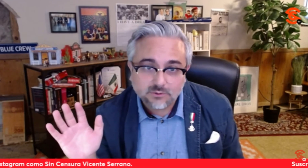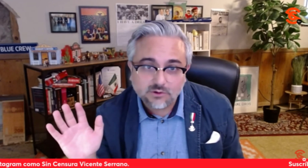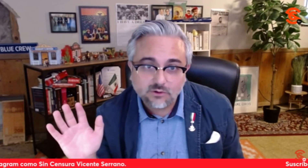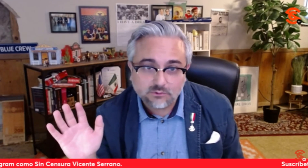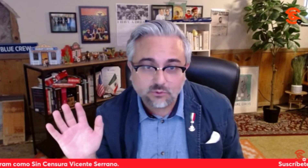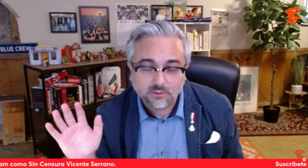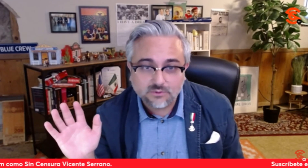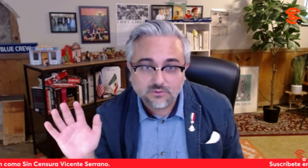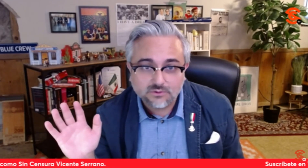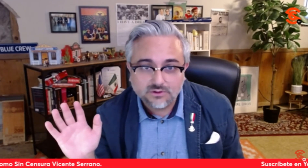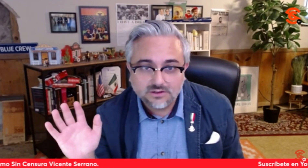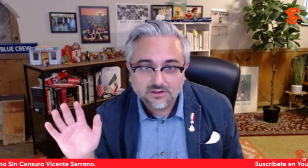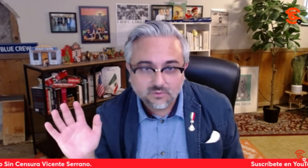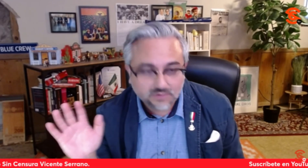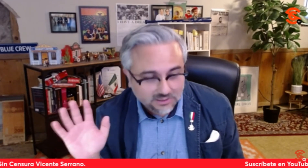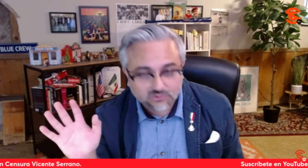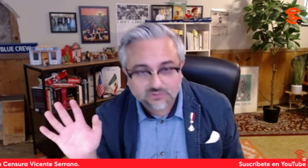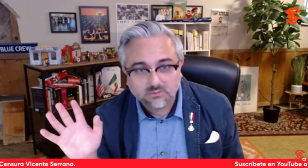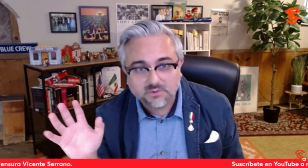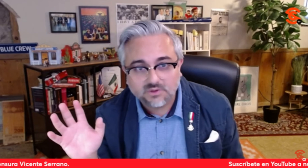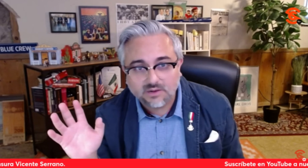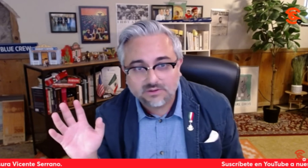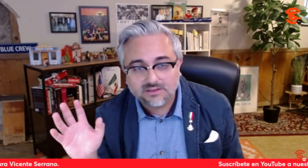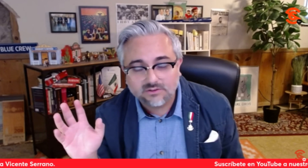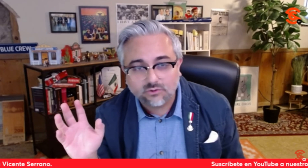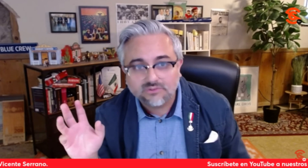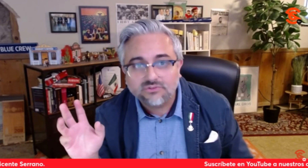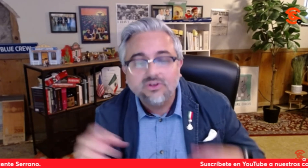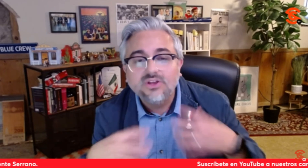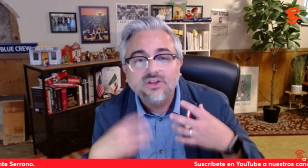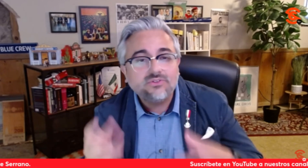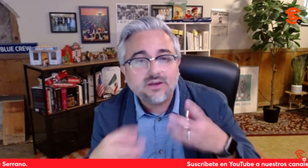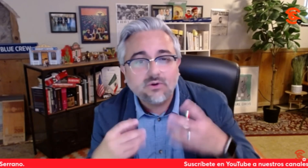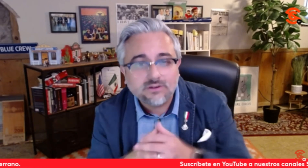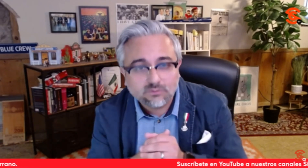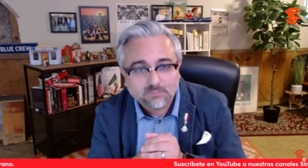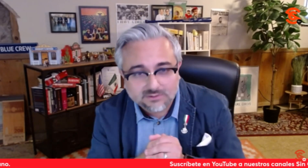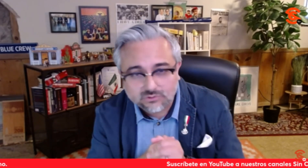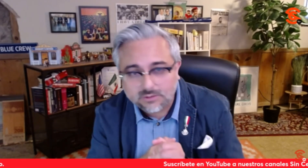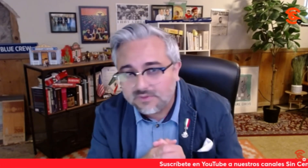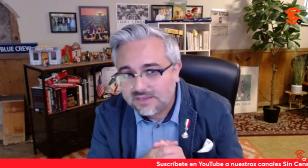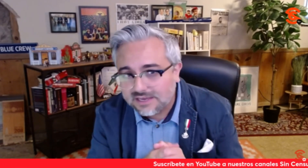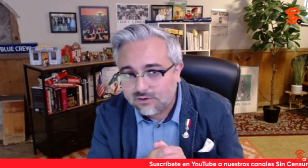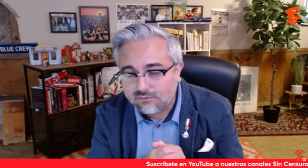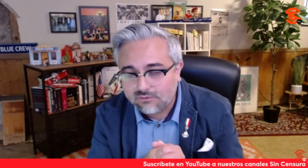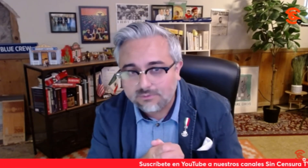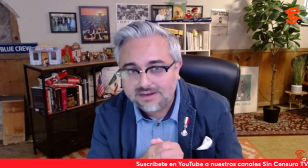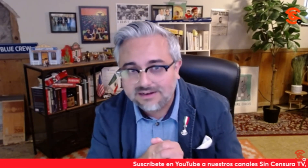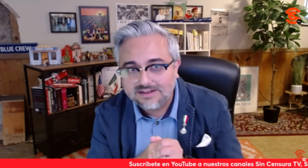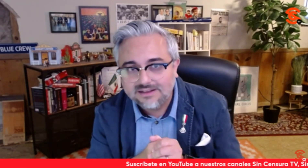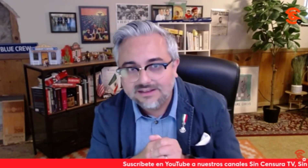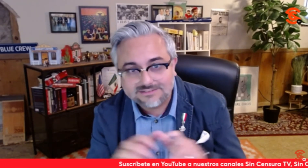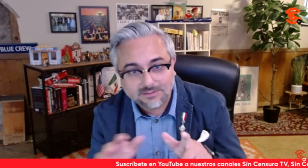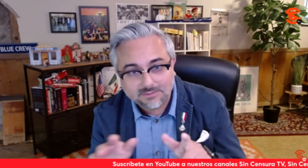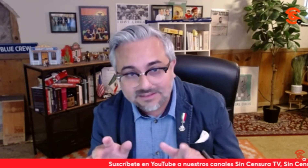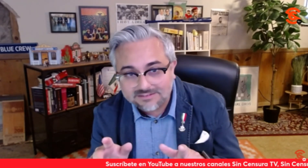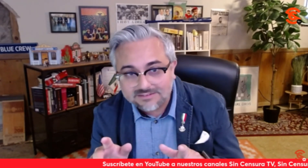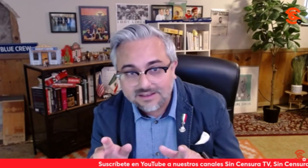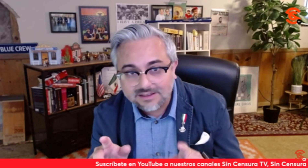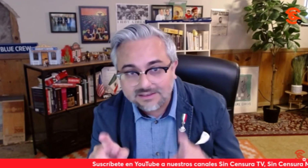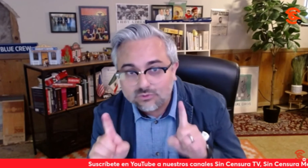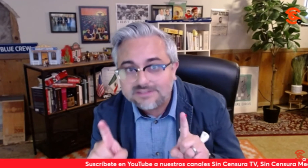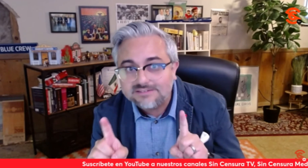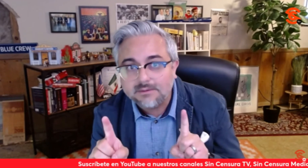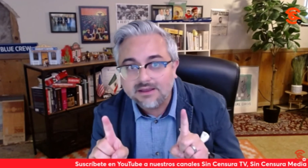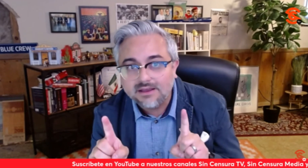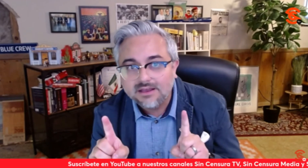Andrés Manuel López Obrador, una cosa es el movimiento de la Cuarta Transformación, y otra cosa los partidos que pueden llegar a conformarla. Esta advertencia